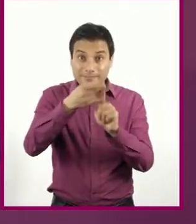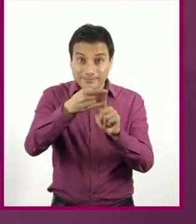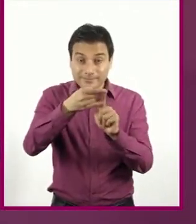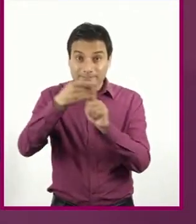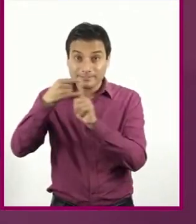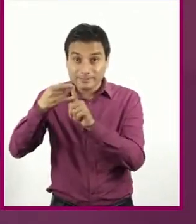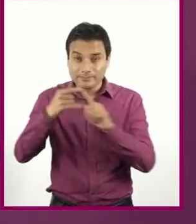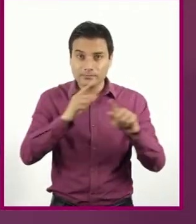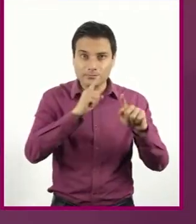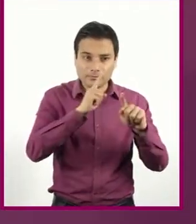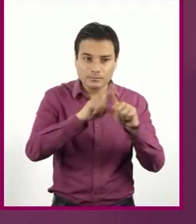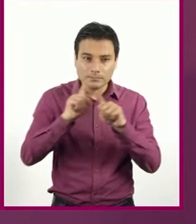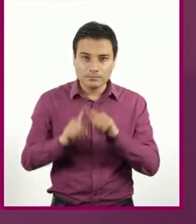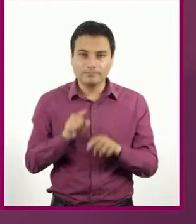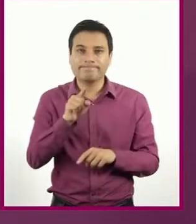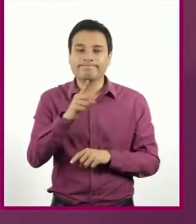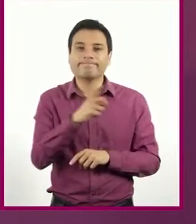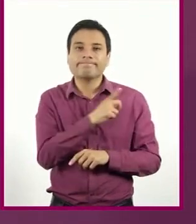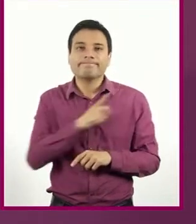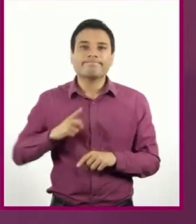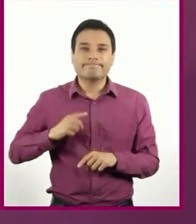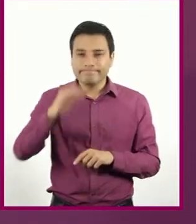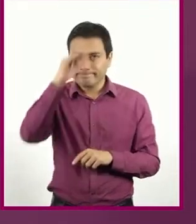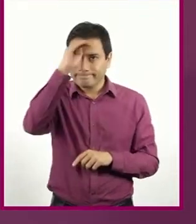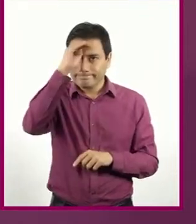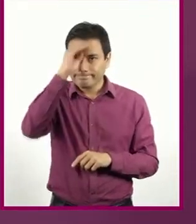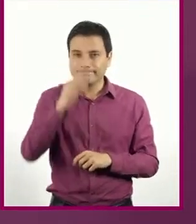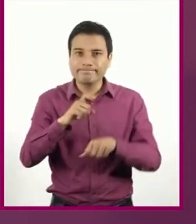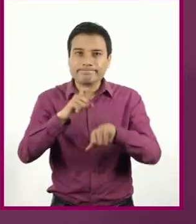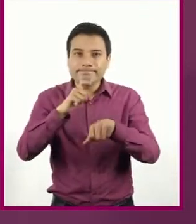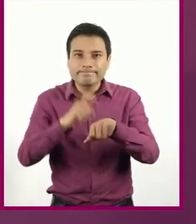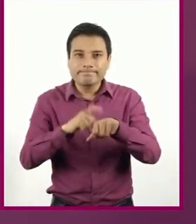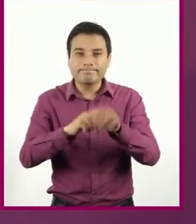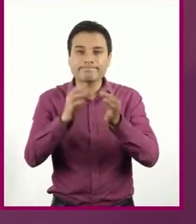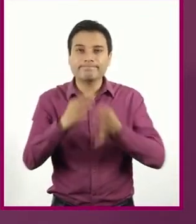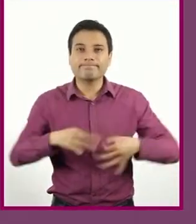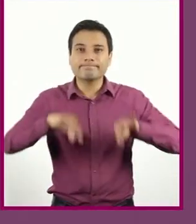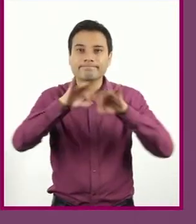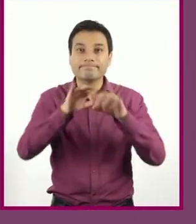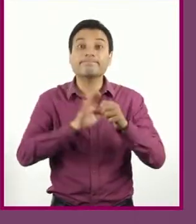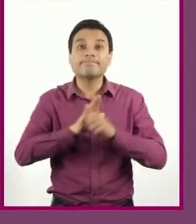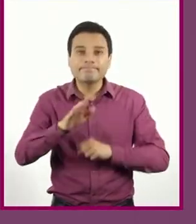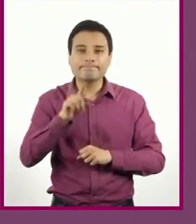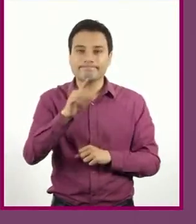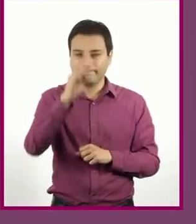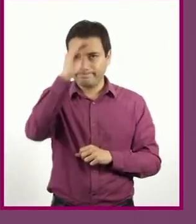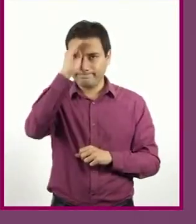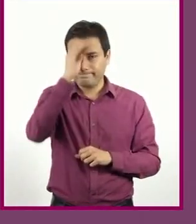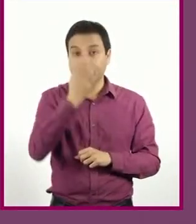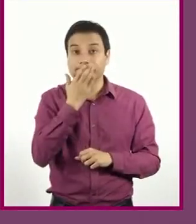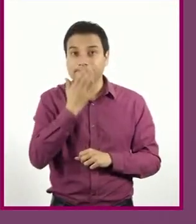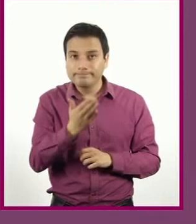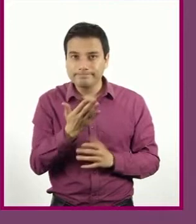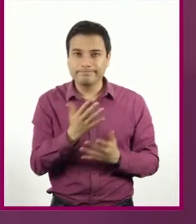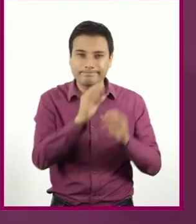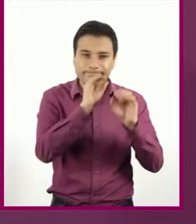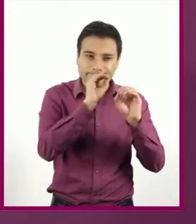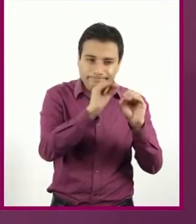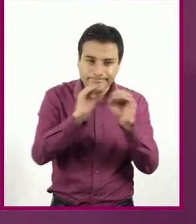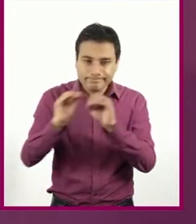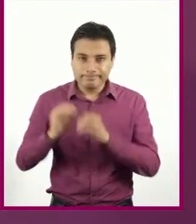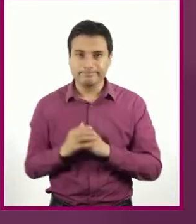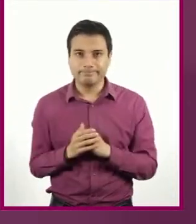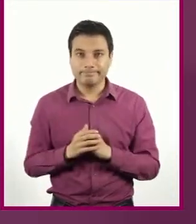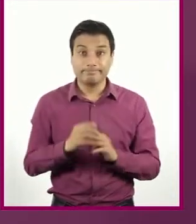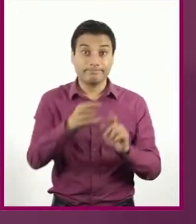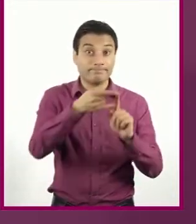no solo con elegir los momentos más importantes de una narración como la metamorfosis, sino que, entre cada viñeta,